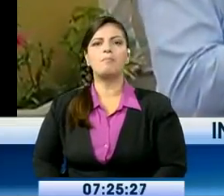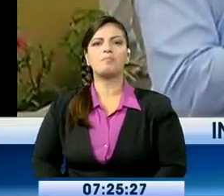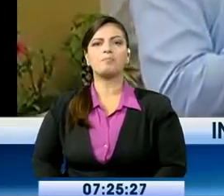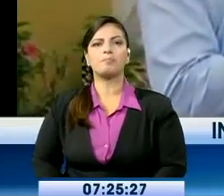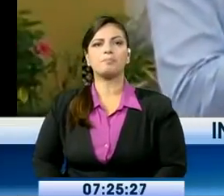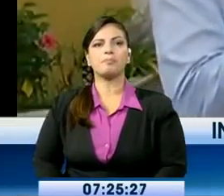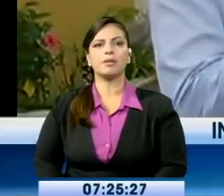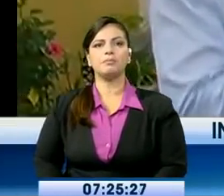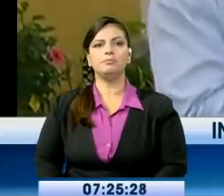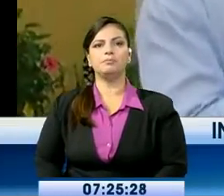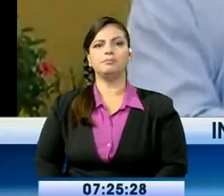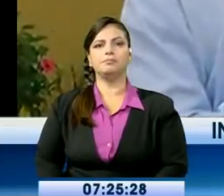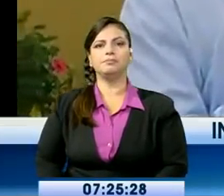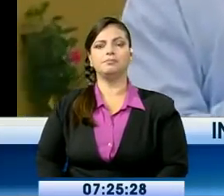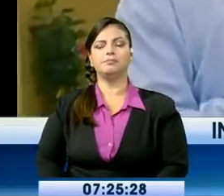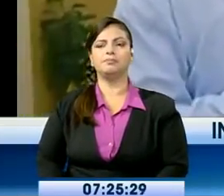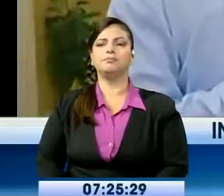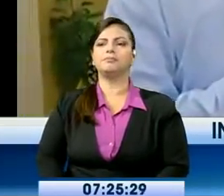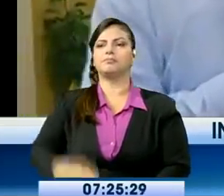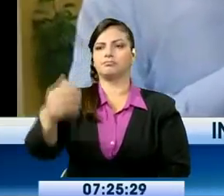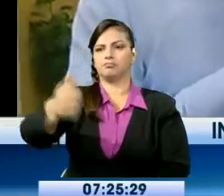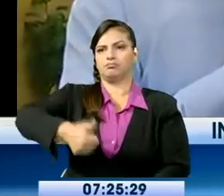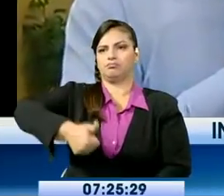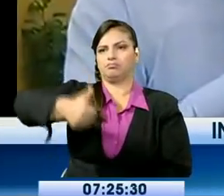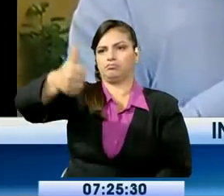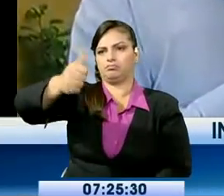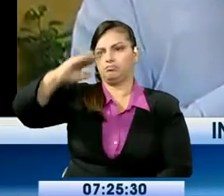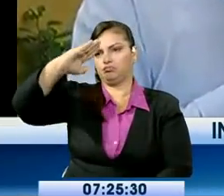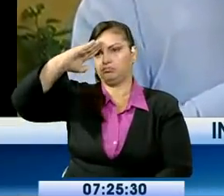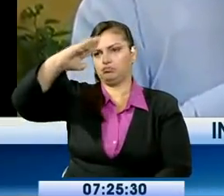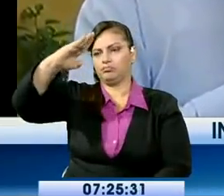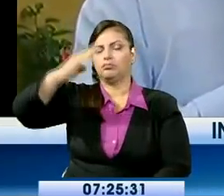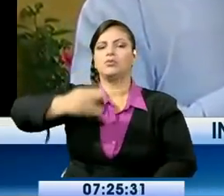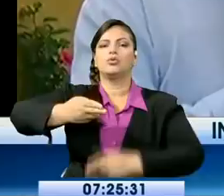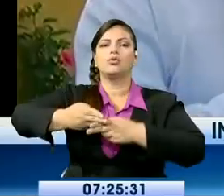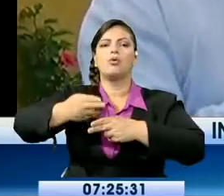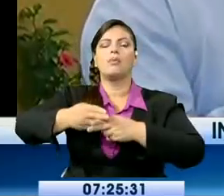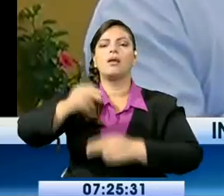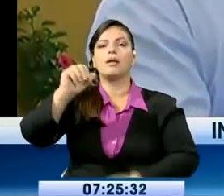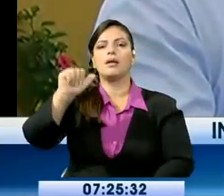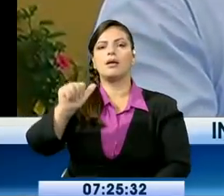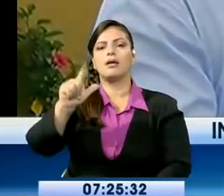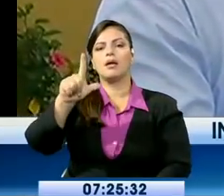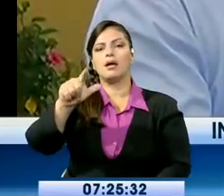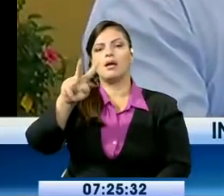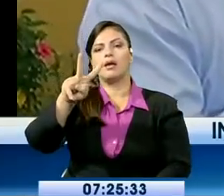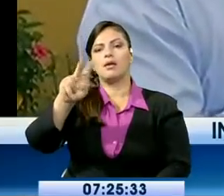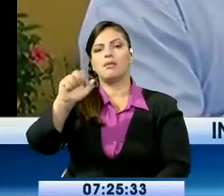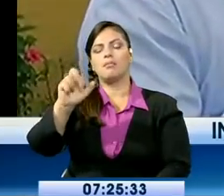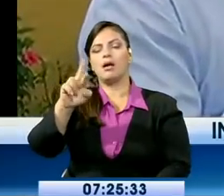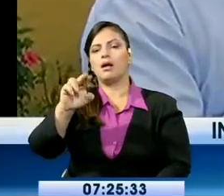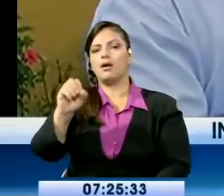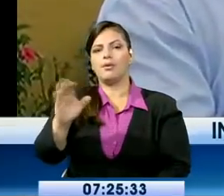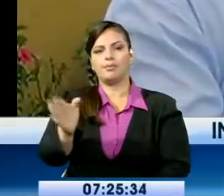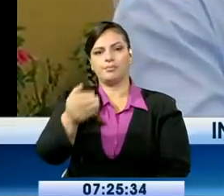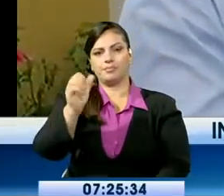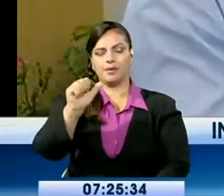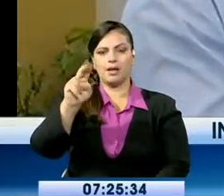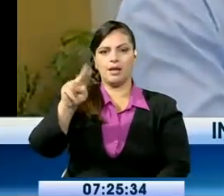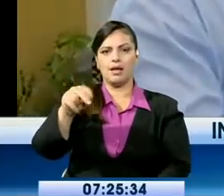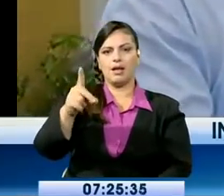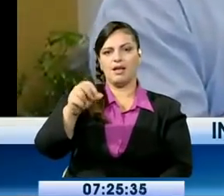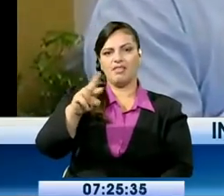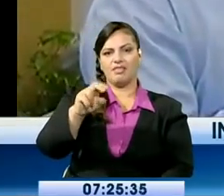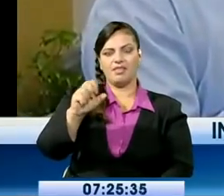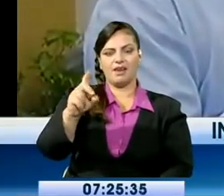Nacional, específicamente con el coronel Álvaro Andrade, con quien vamos a dialogar la mañana de hoy. Hemos escuchado ya el pronunciamiento, la inquietud